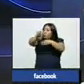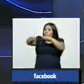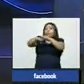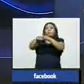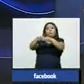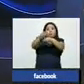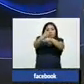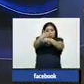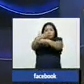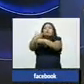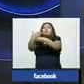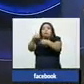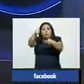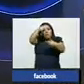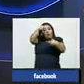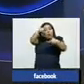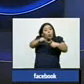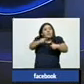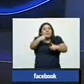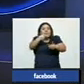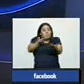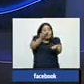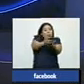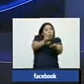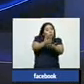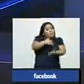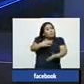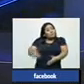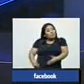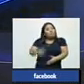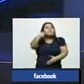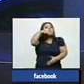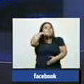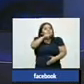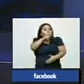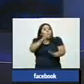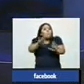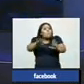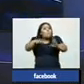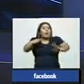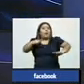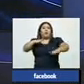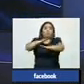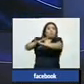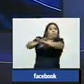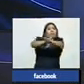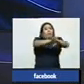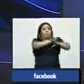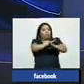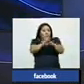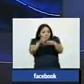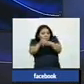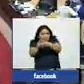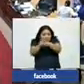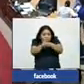avalaron la iniciativa propuesta por el presidente Nayib Bukele para ganarle la batalla al crimen organizado.